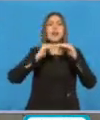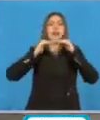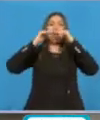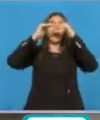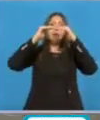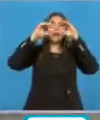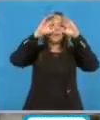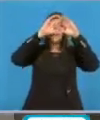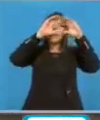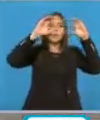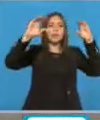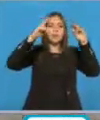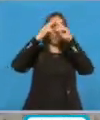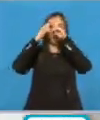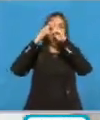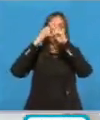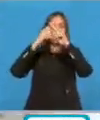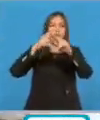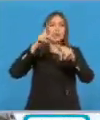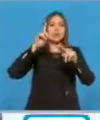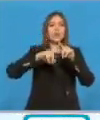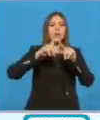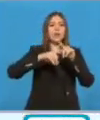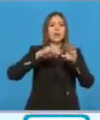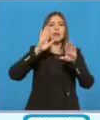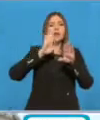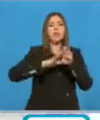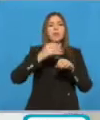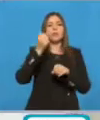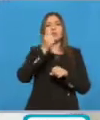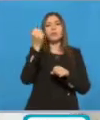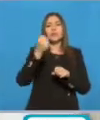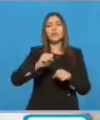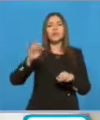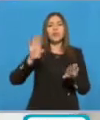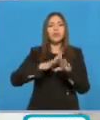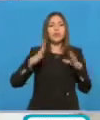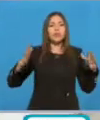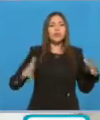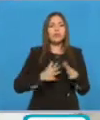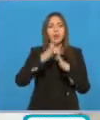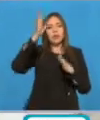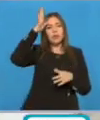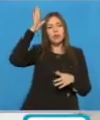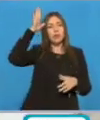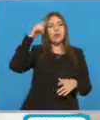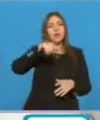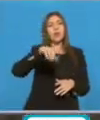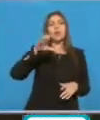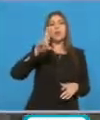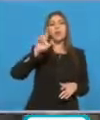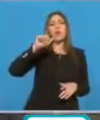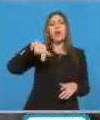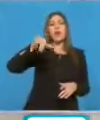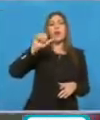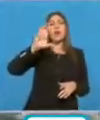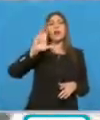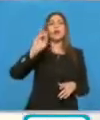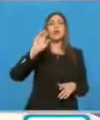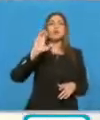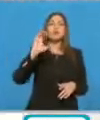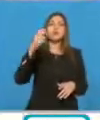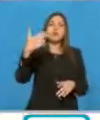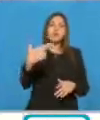homenaje a los grandes guerreros aztecas. Aquí está el de Cuanacoch, sí, ¿verdad,